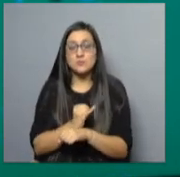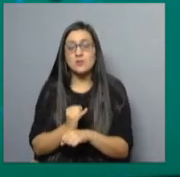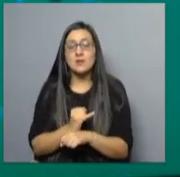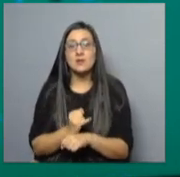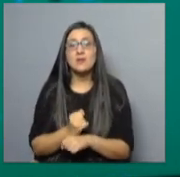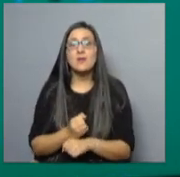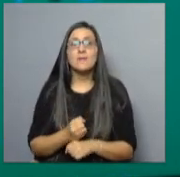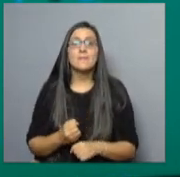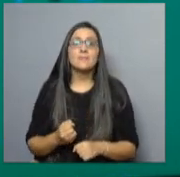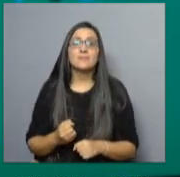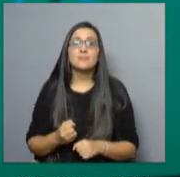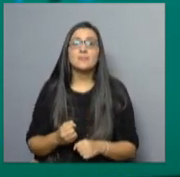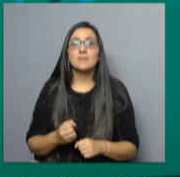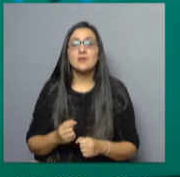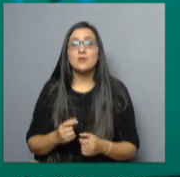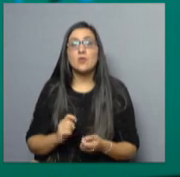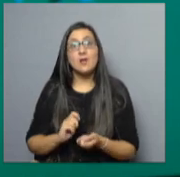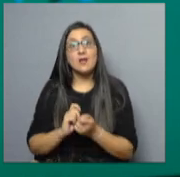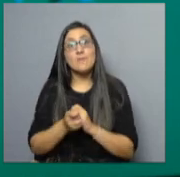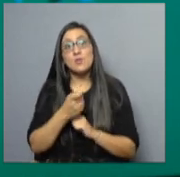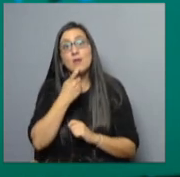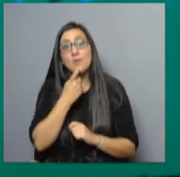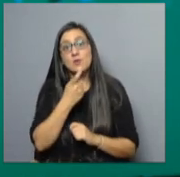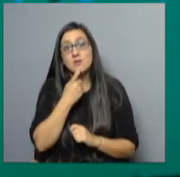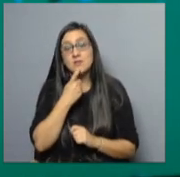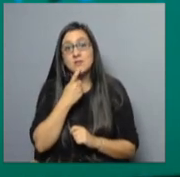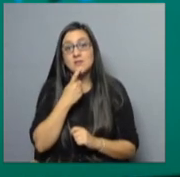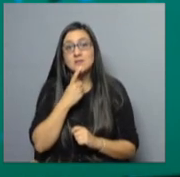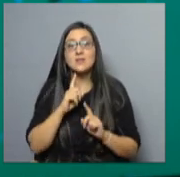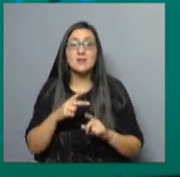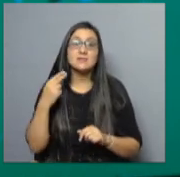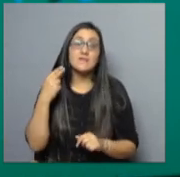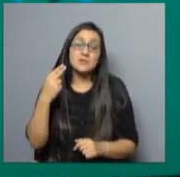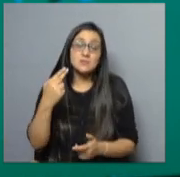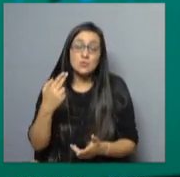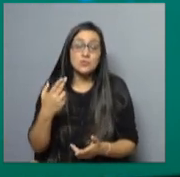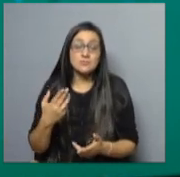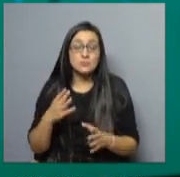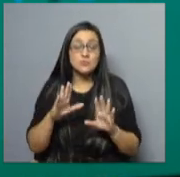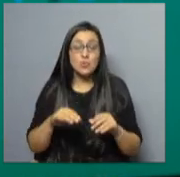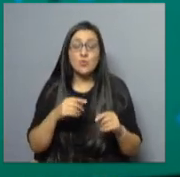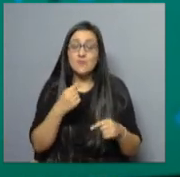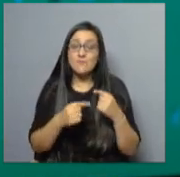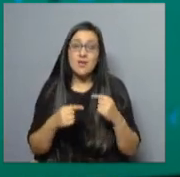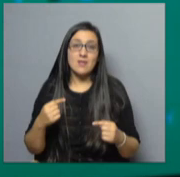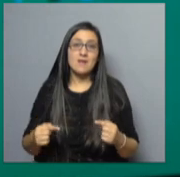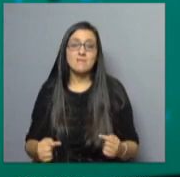situacionales los giros represivos de las políticas los climas las habilitaciones entonces eso